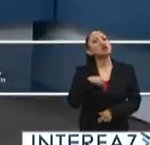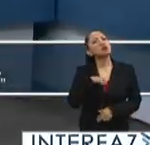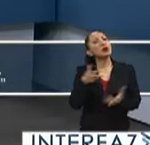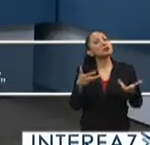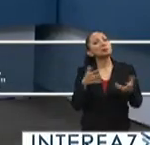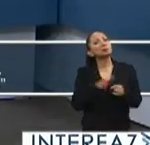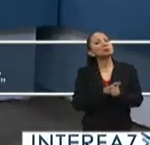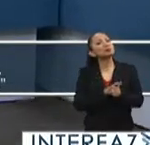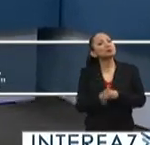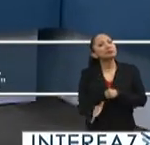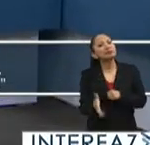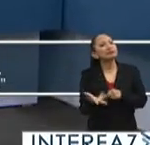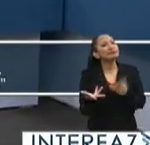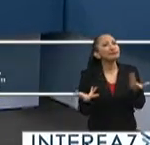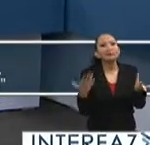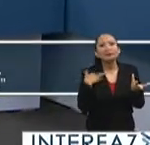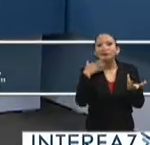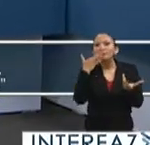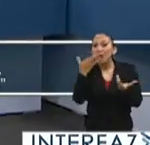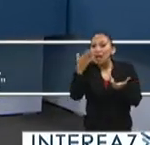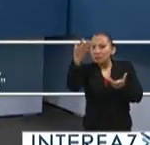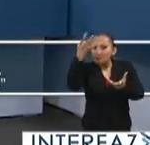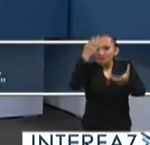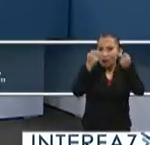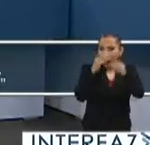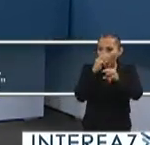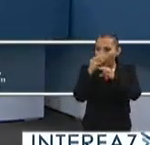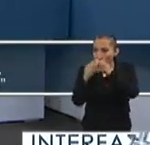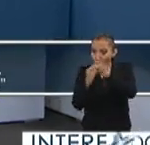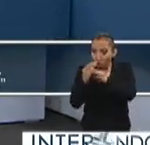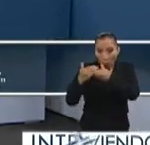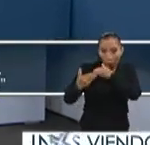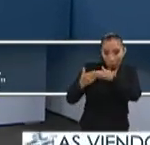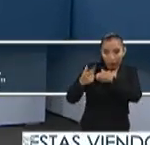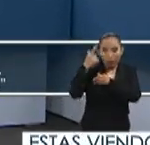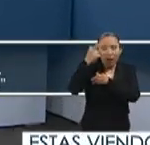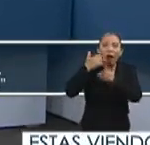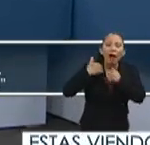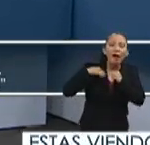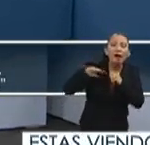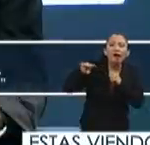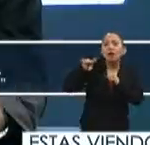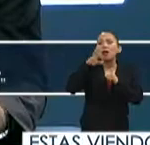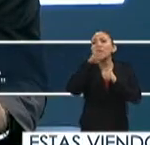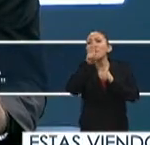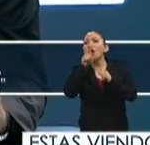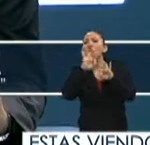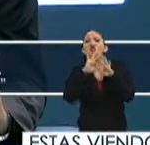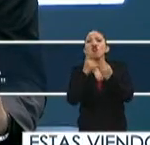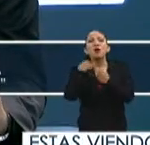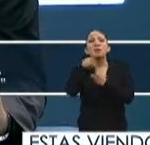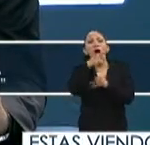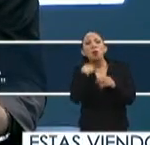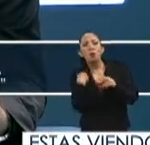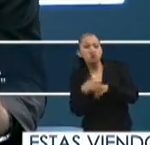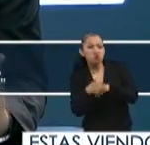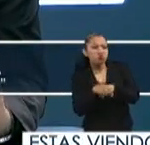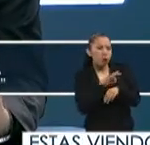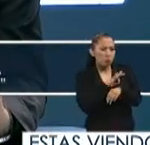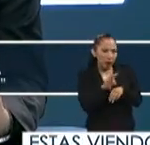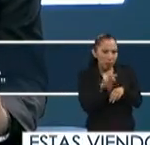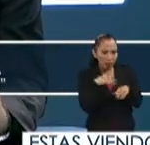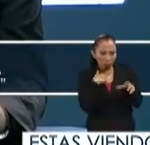hacer al respecto es estar mejor capacitados en un mundo moderno, en este caso, para entender mejor la manera como una estadística puede